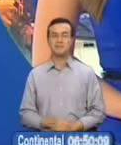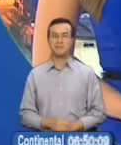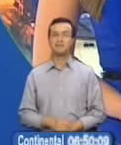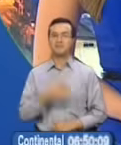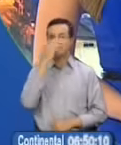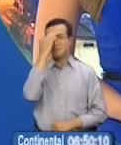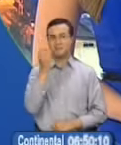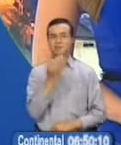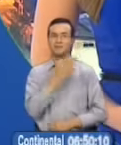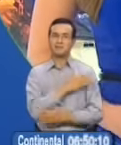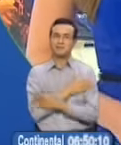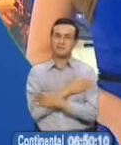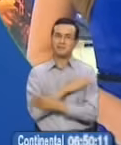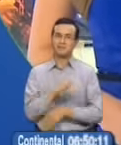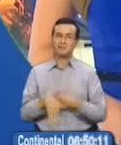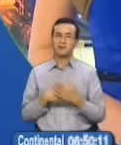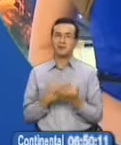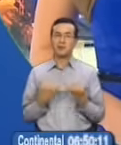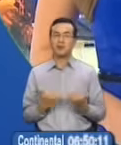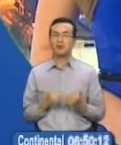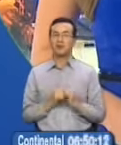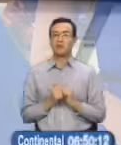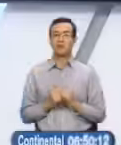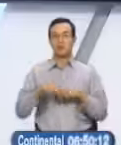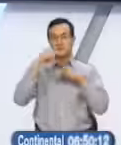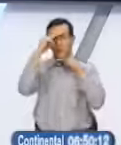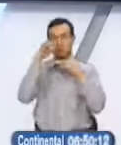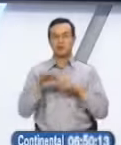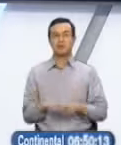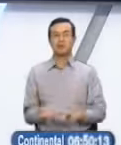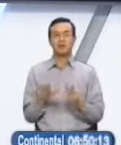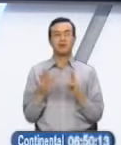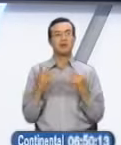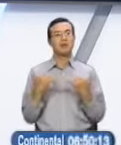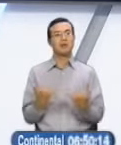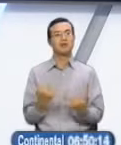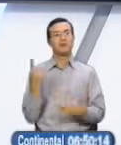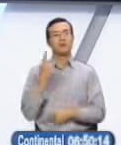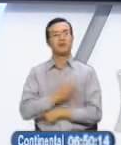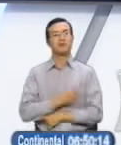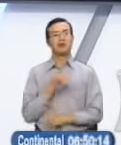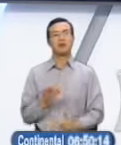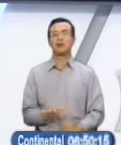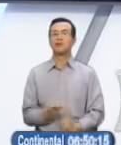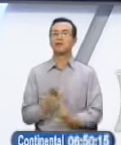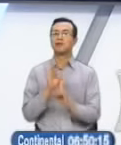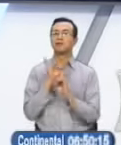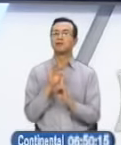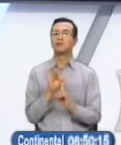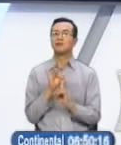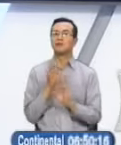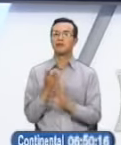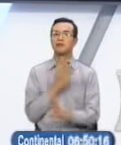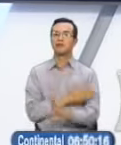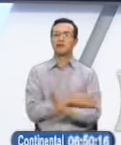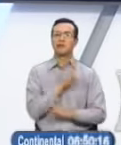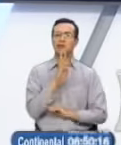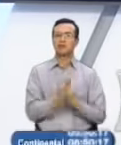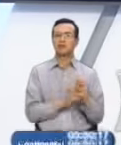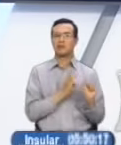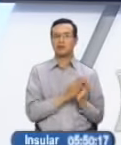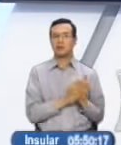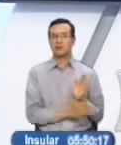Buenos días. Un abrazo para todos. Aquí están los deportes en Noticias 7. Ha llegado el gran día. Un sueño hecho realidad. Algo que comenzó hace casi